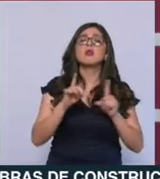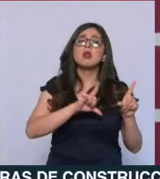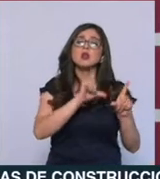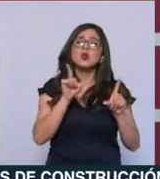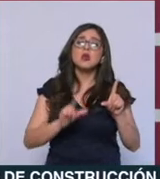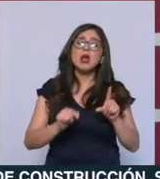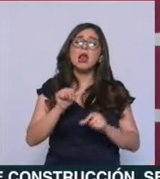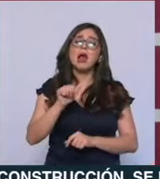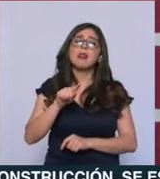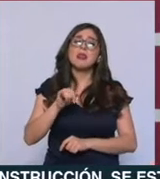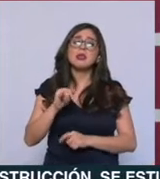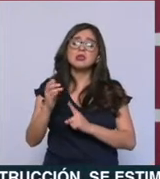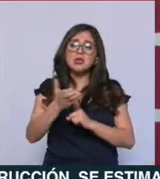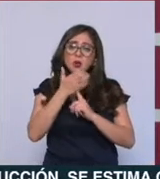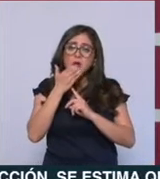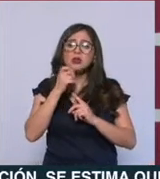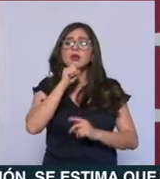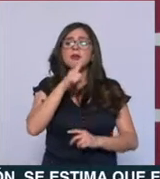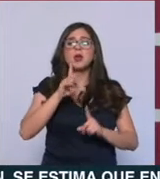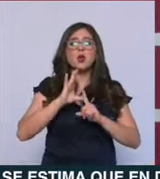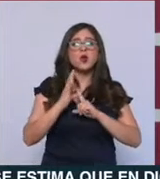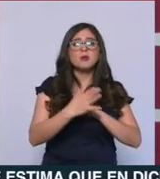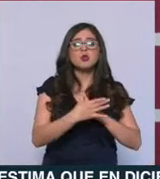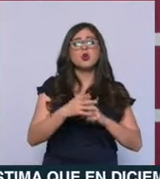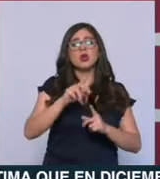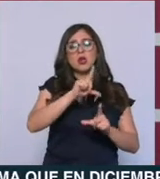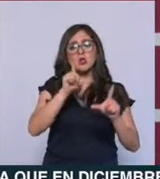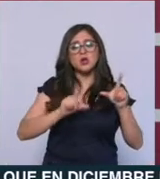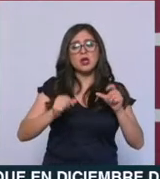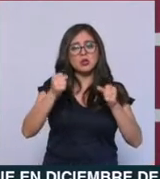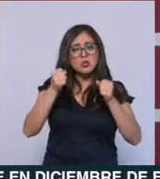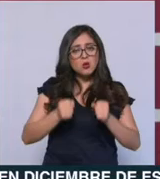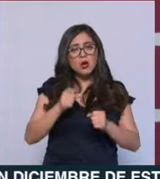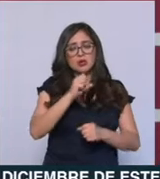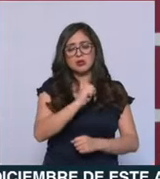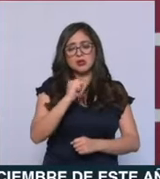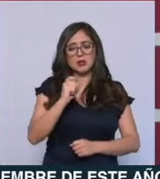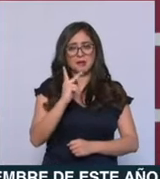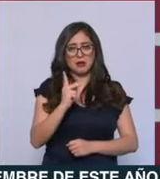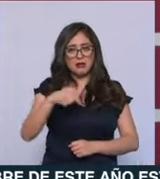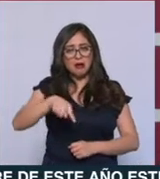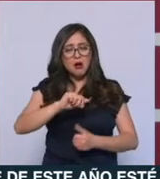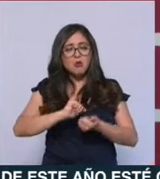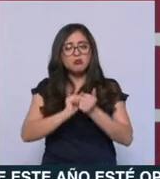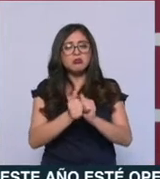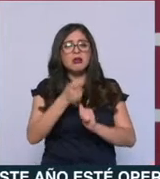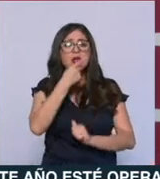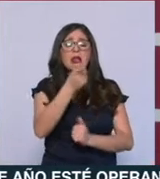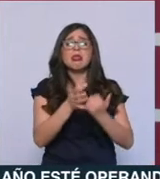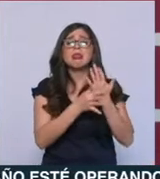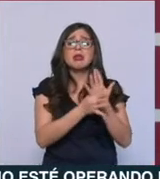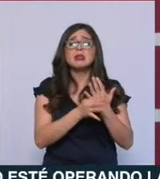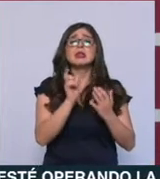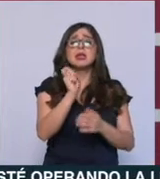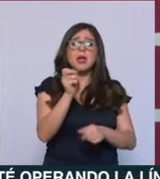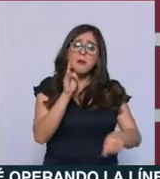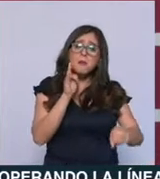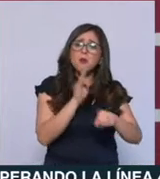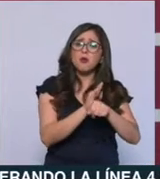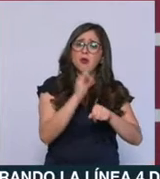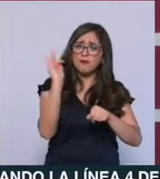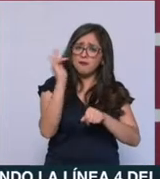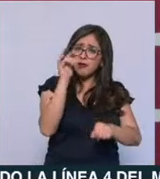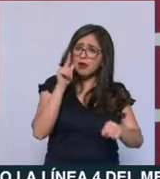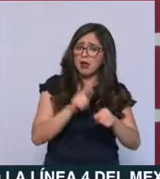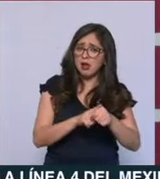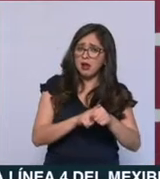la Dirección General de Seguridad Privada, mencionaba ya el Servicio de Protección Federal,